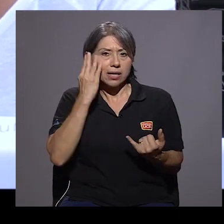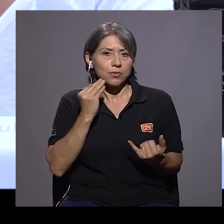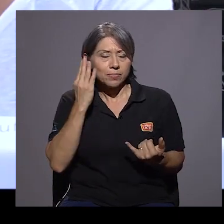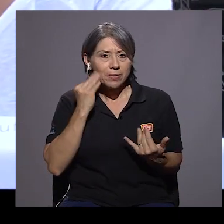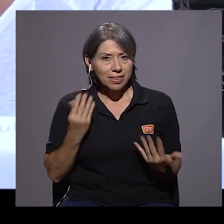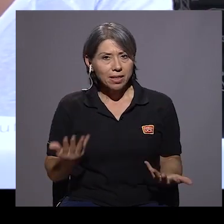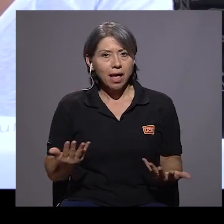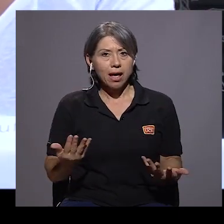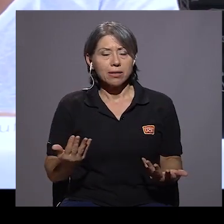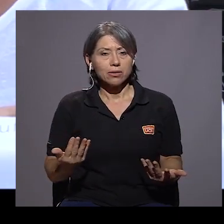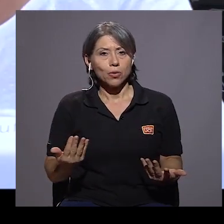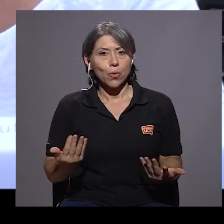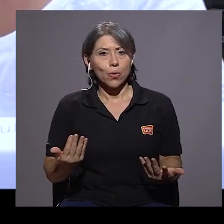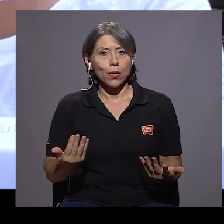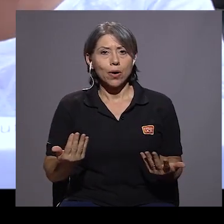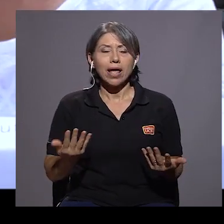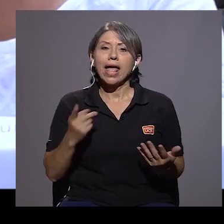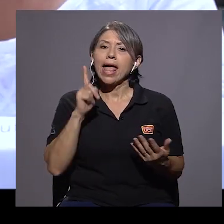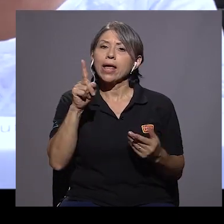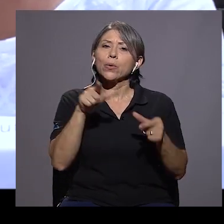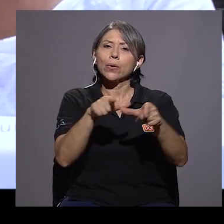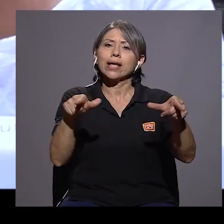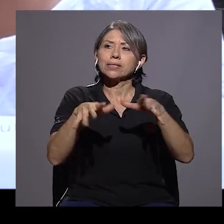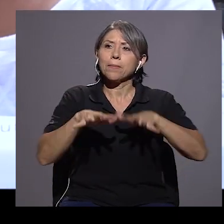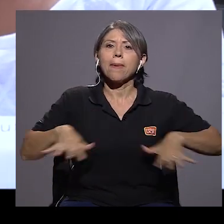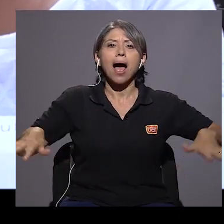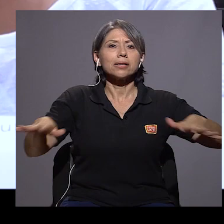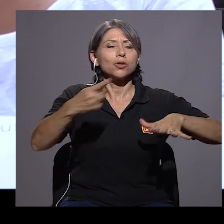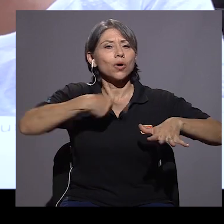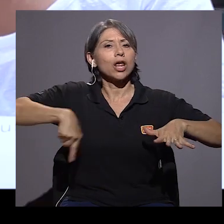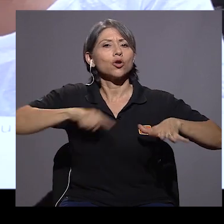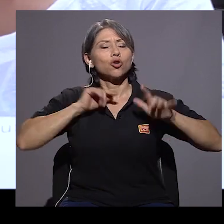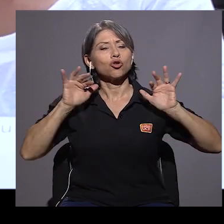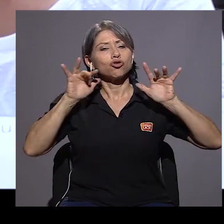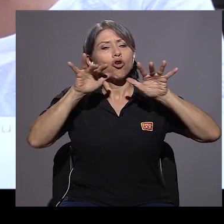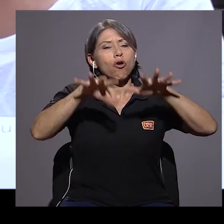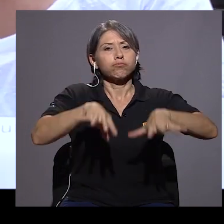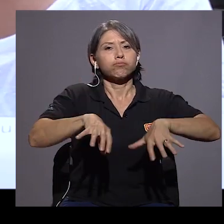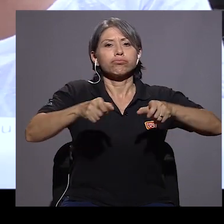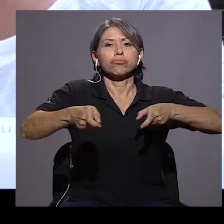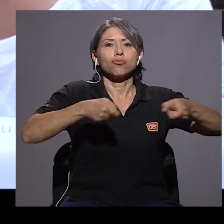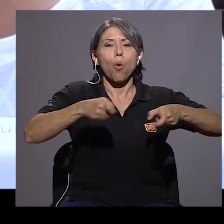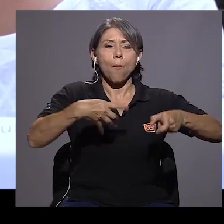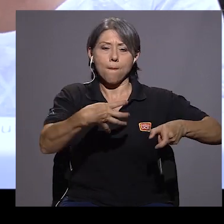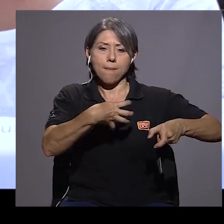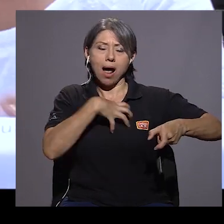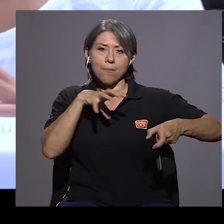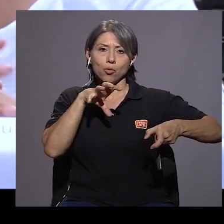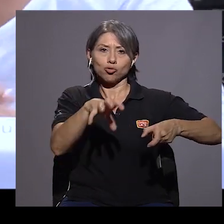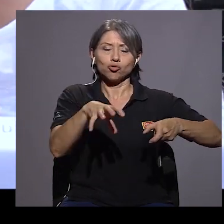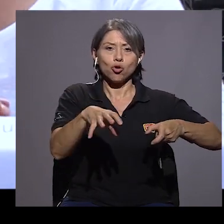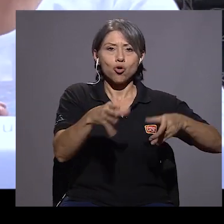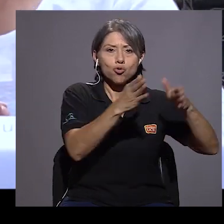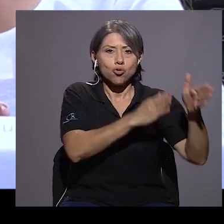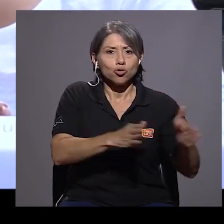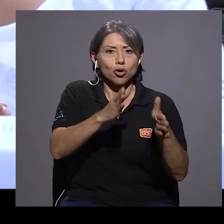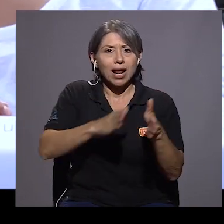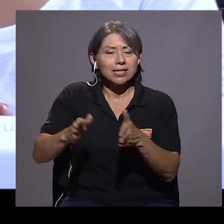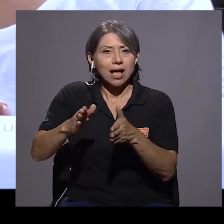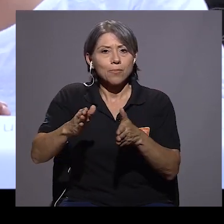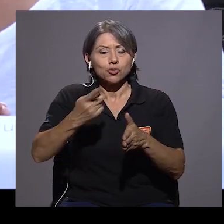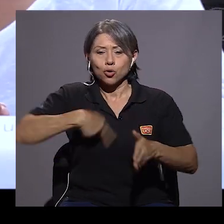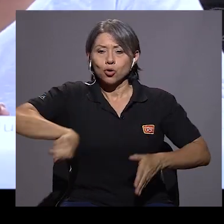que finalmente estamos experimentando en un espacio que tomamos, en un espacio del cual